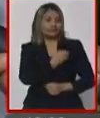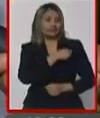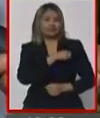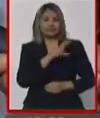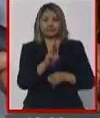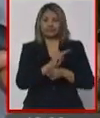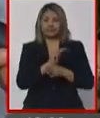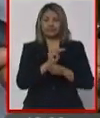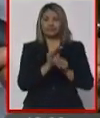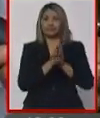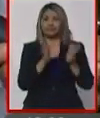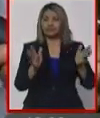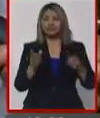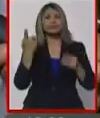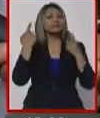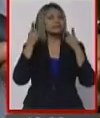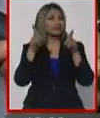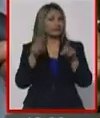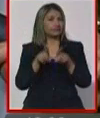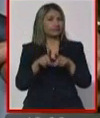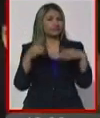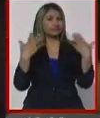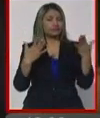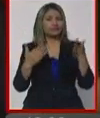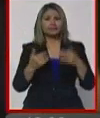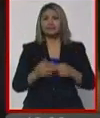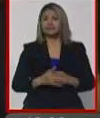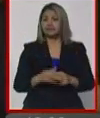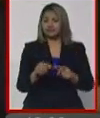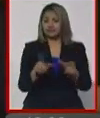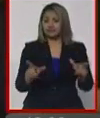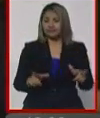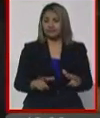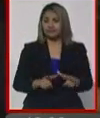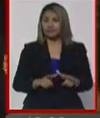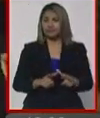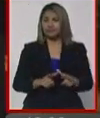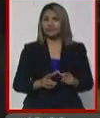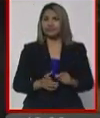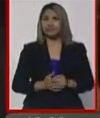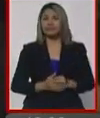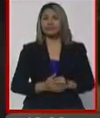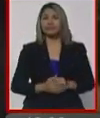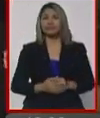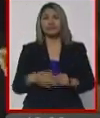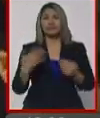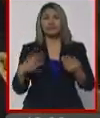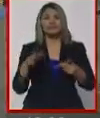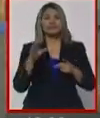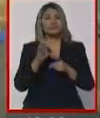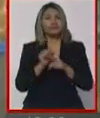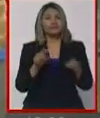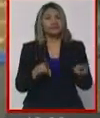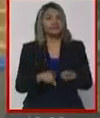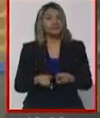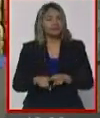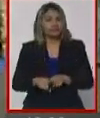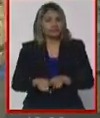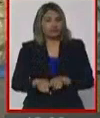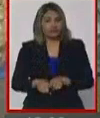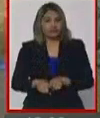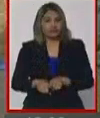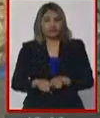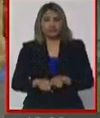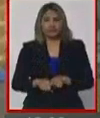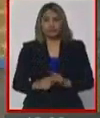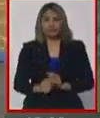El Ministerio Público ya, de acuerdo a lo que se ha personado en el lugar del hecho, ya ha ordenado la aprehensión de los mismos y los mismos